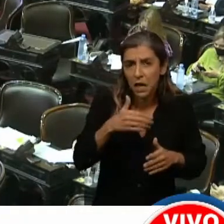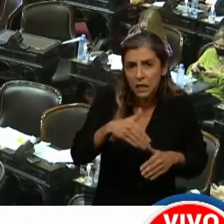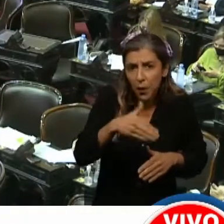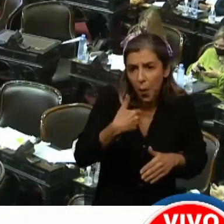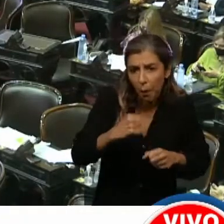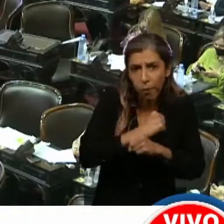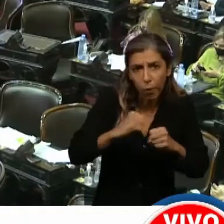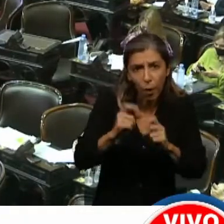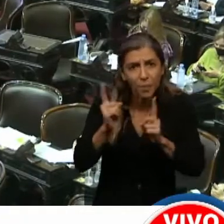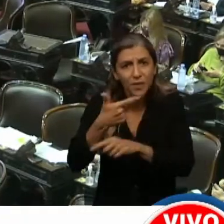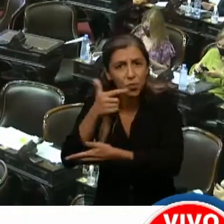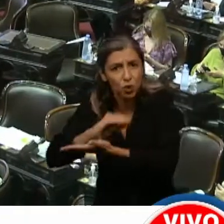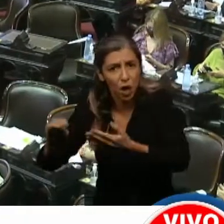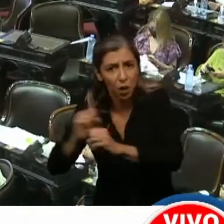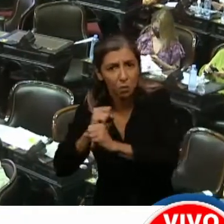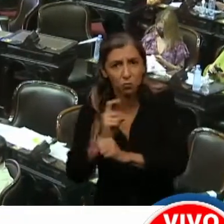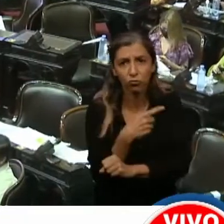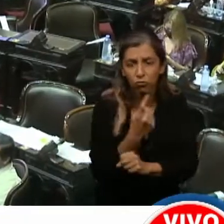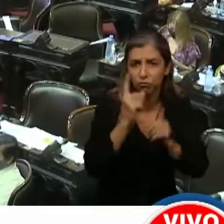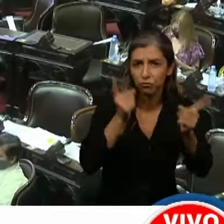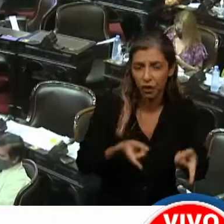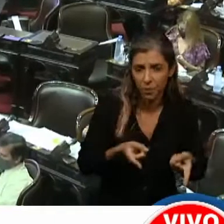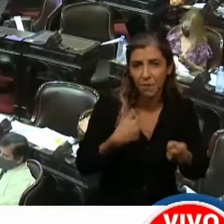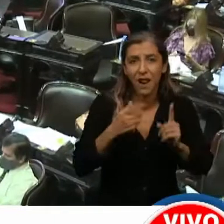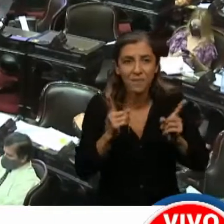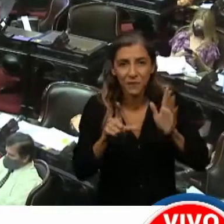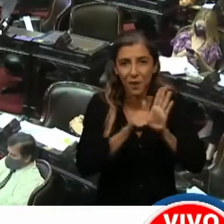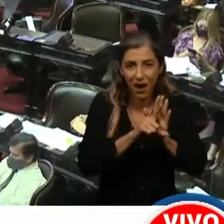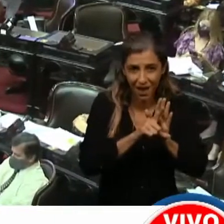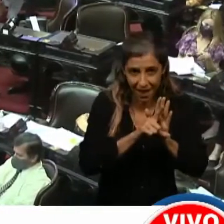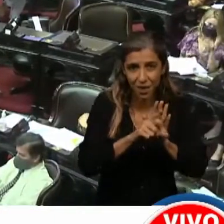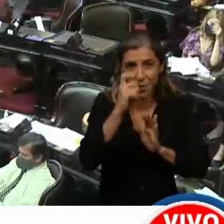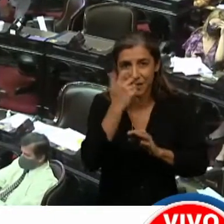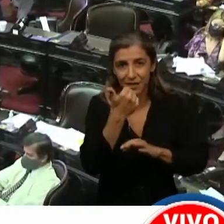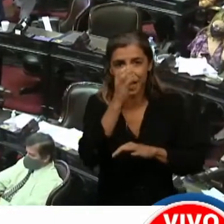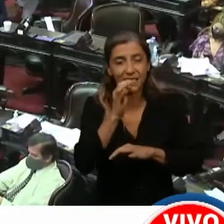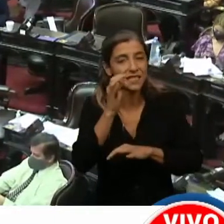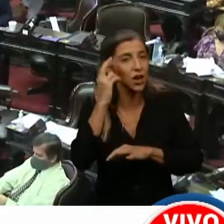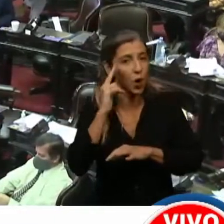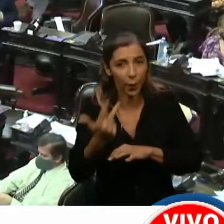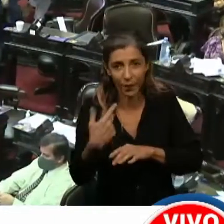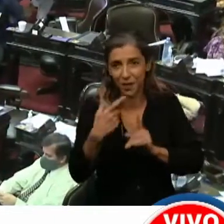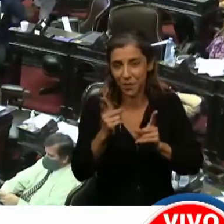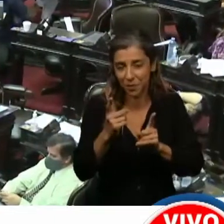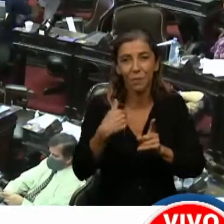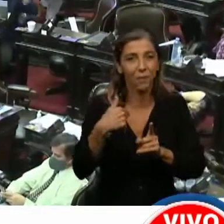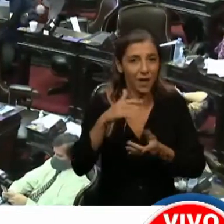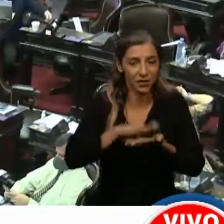Senado que contiene la prórroga a la ley 26.093 de biocombustibles. Es